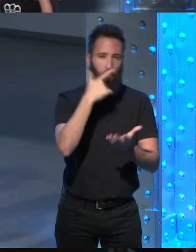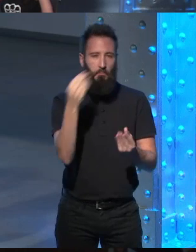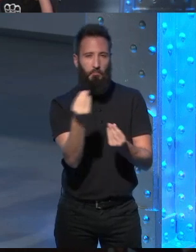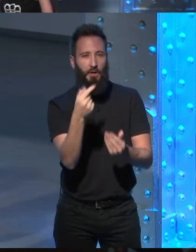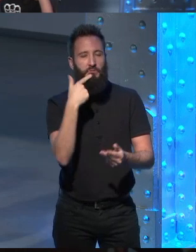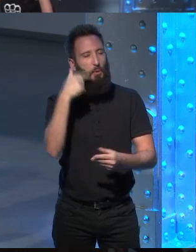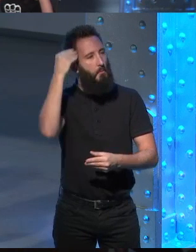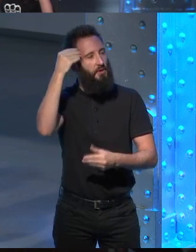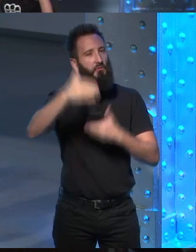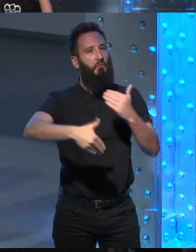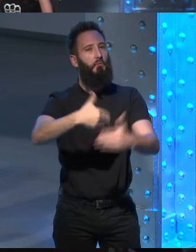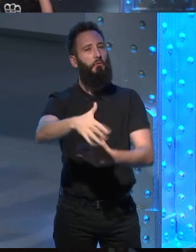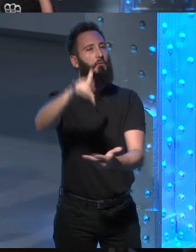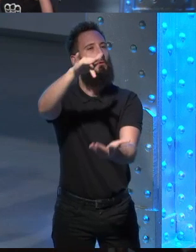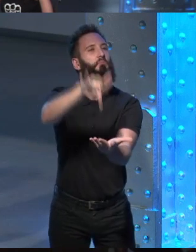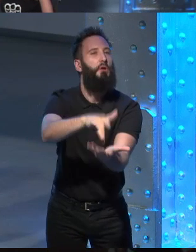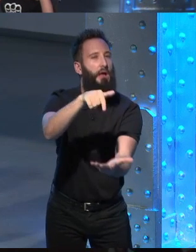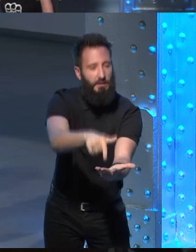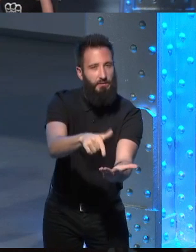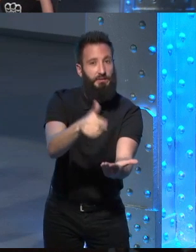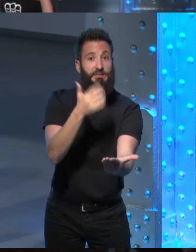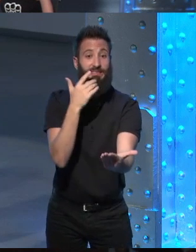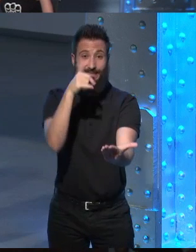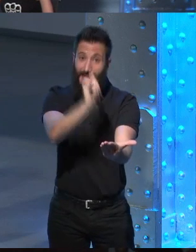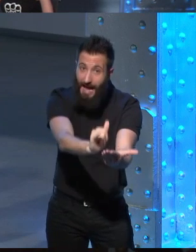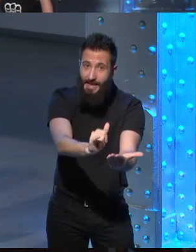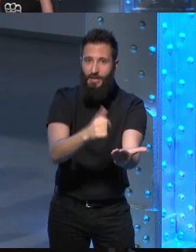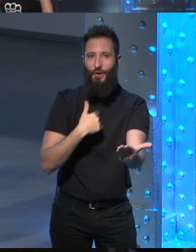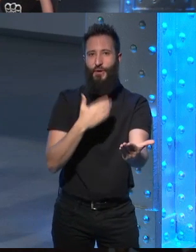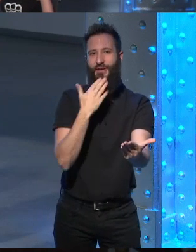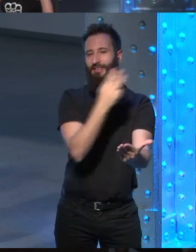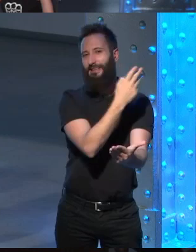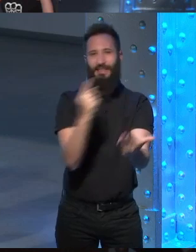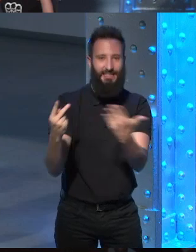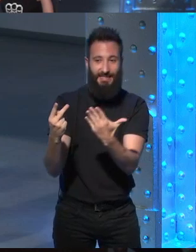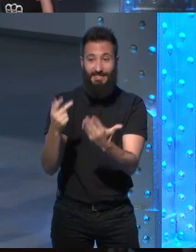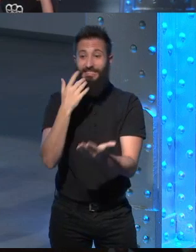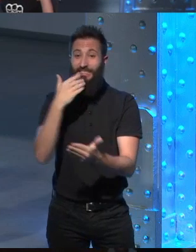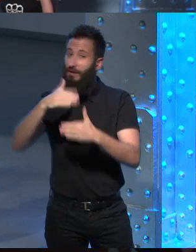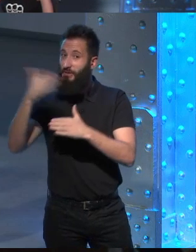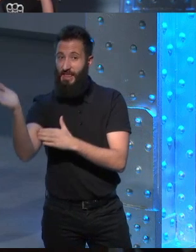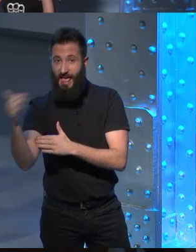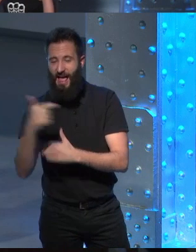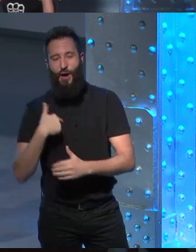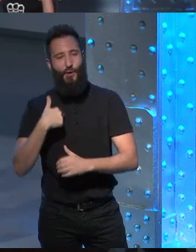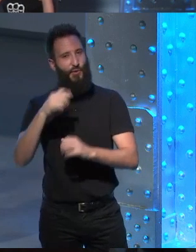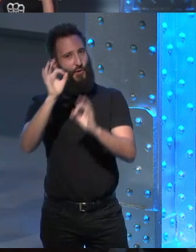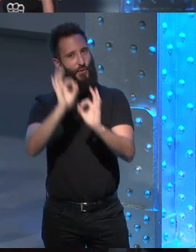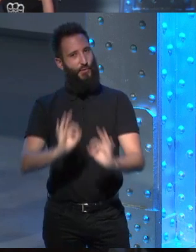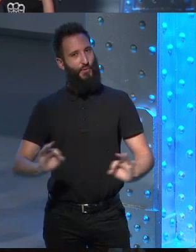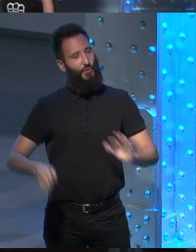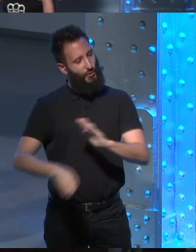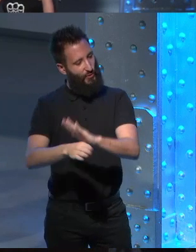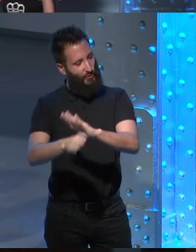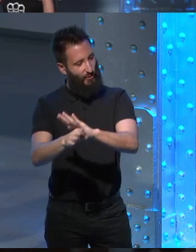pasará esto. Si pasa, me quedo contentísimo. Y si no pasa, mantengo el prestigio, porque no se lo he dicho a nadie. Entonces, eso es lo que tienes que